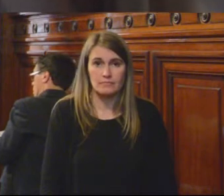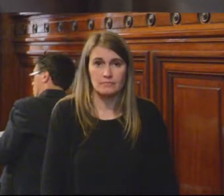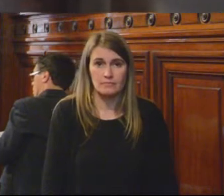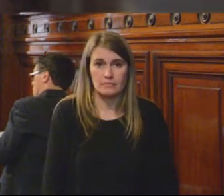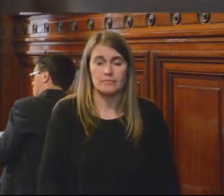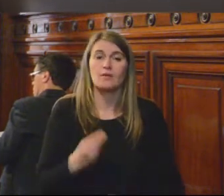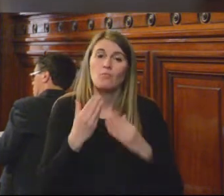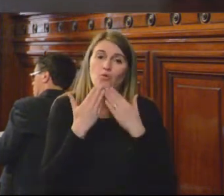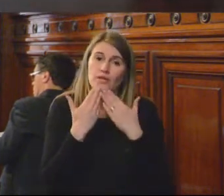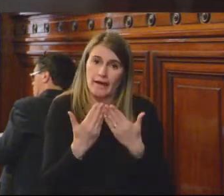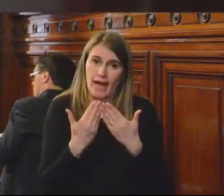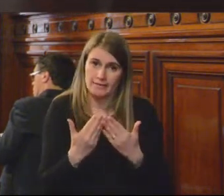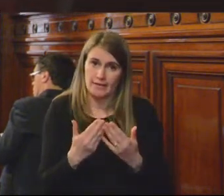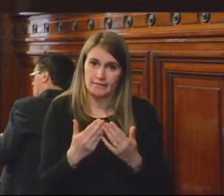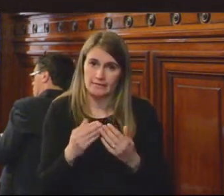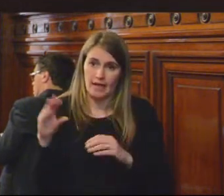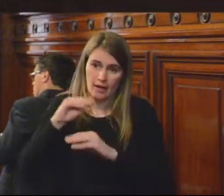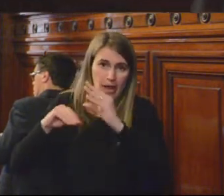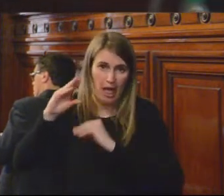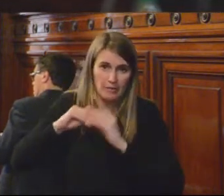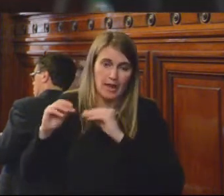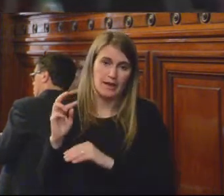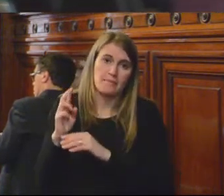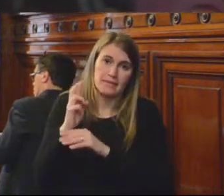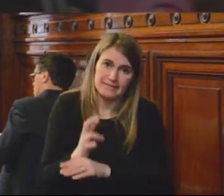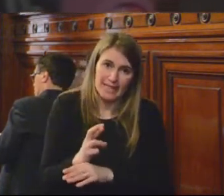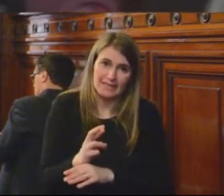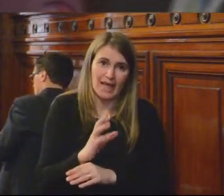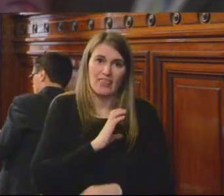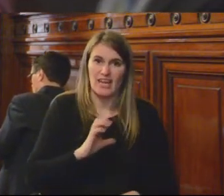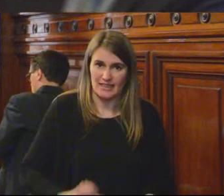Muchas gracias. La palabra para la representación del Estado.